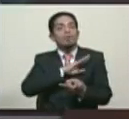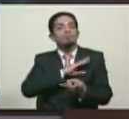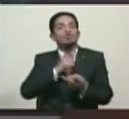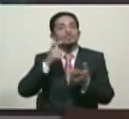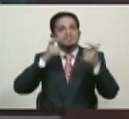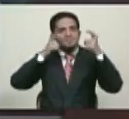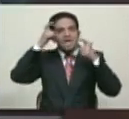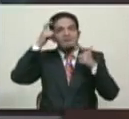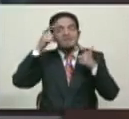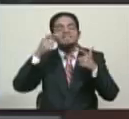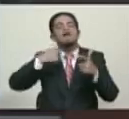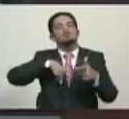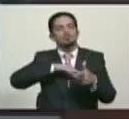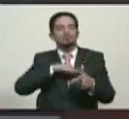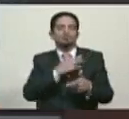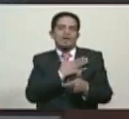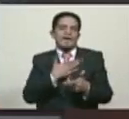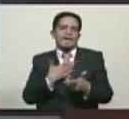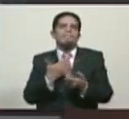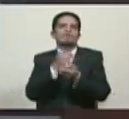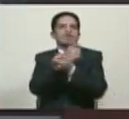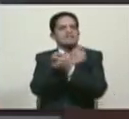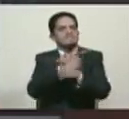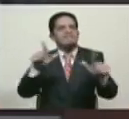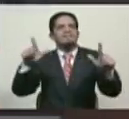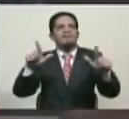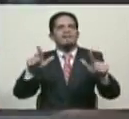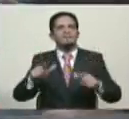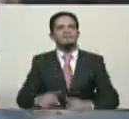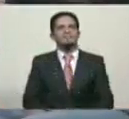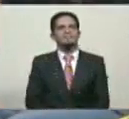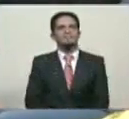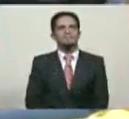libertad que llevamos en nuestra sangre.